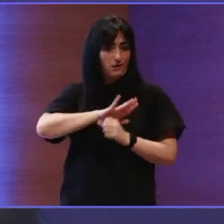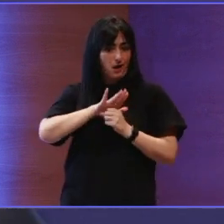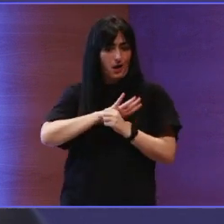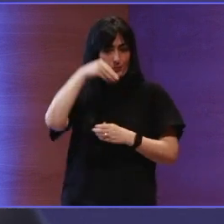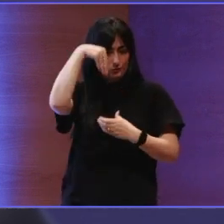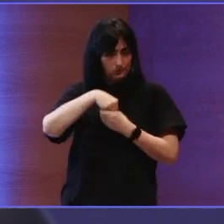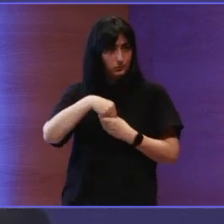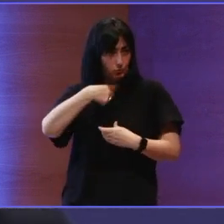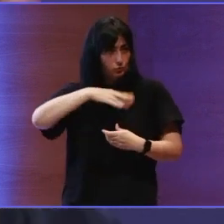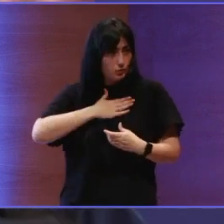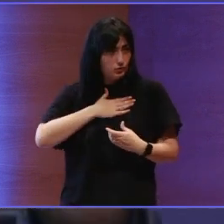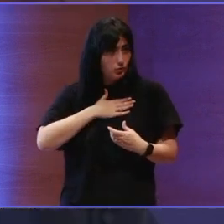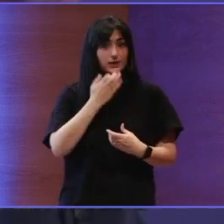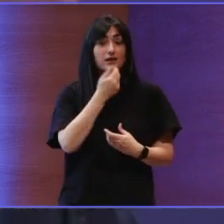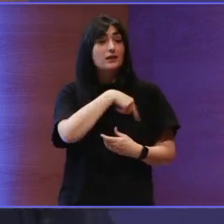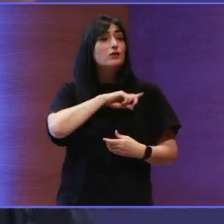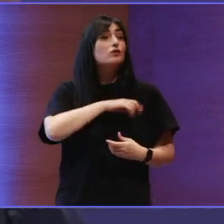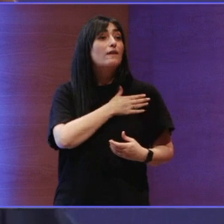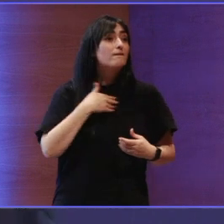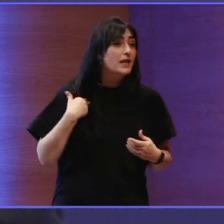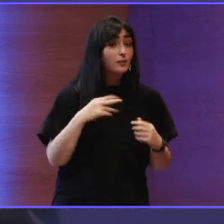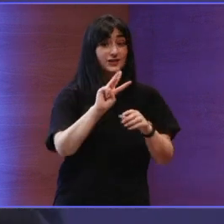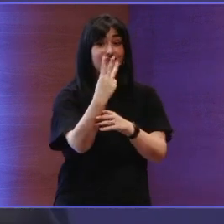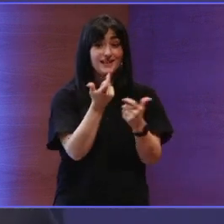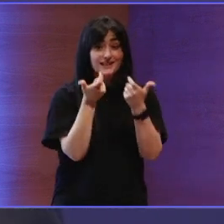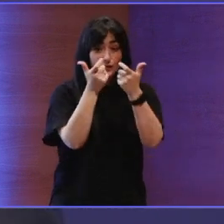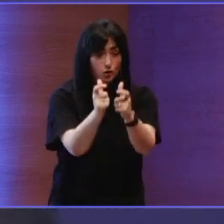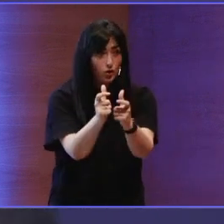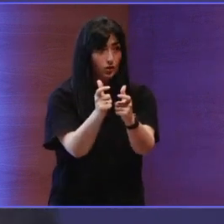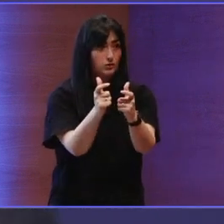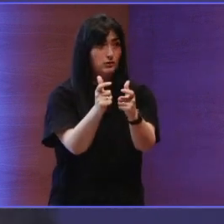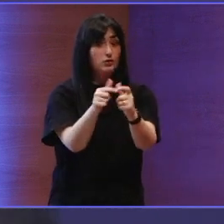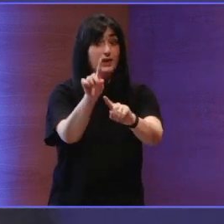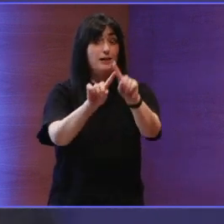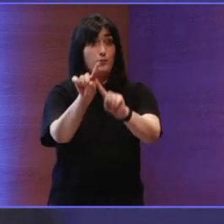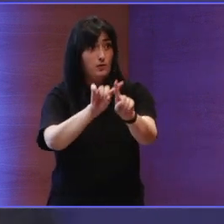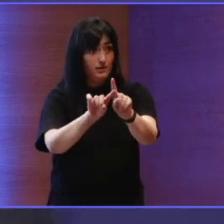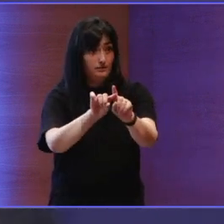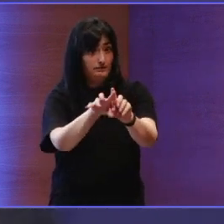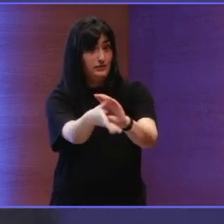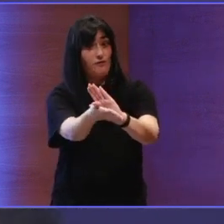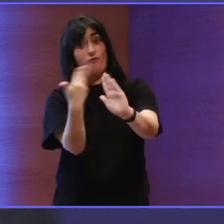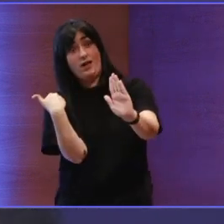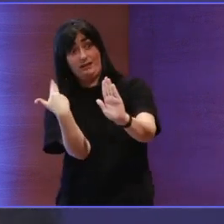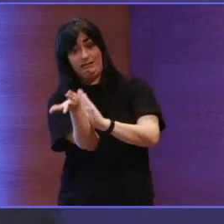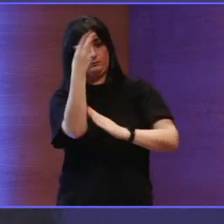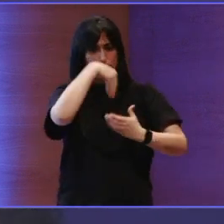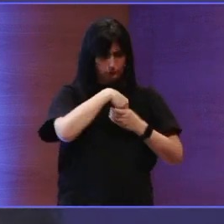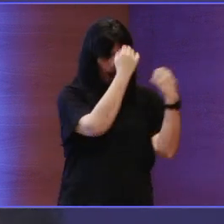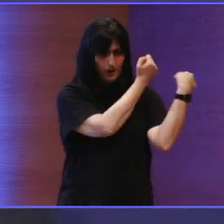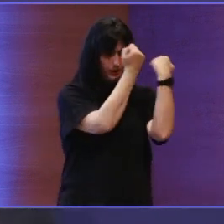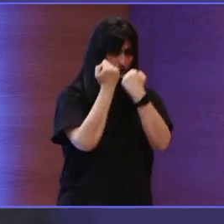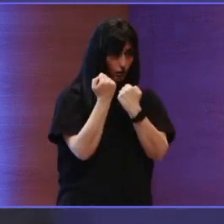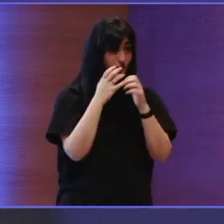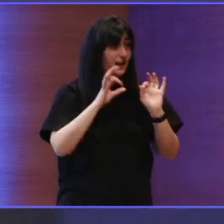llevando a cabo era sustraer atribuciones al tercer sector para volverlos a depositar en la administración que este fue el principal la principal